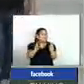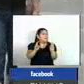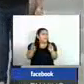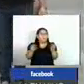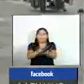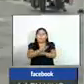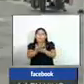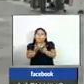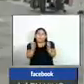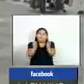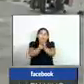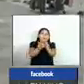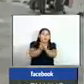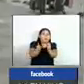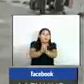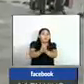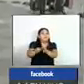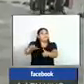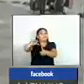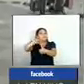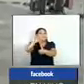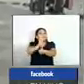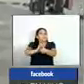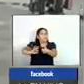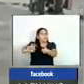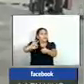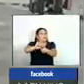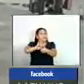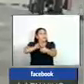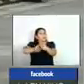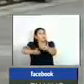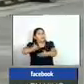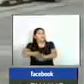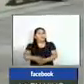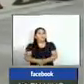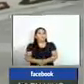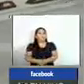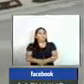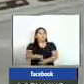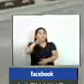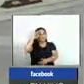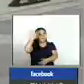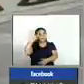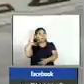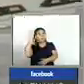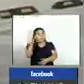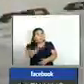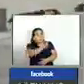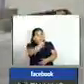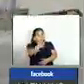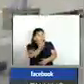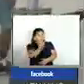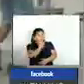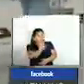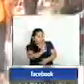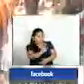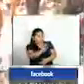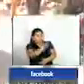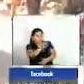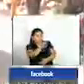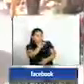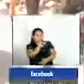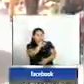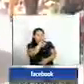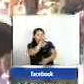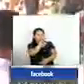problemáticas en común vamos a obtener mejores resultados tú crees entonces Carlos que